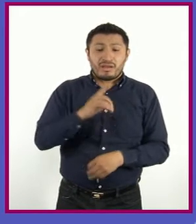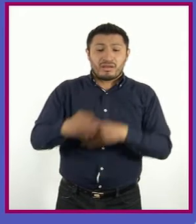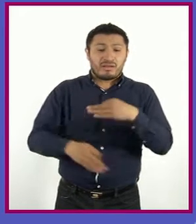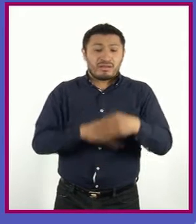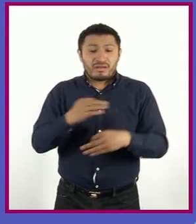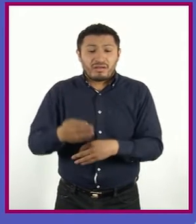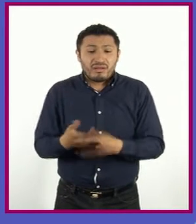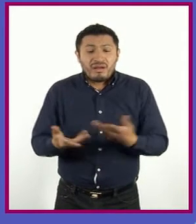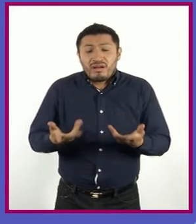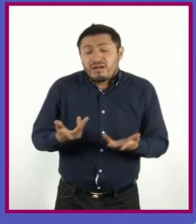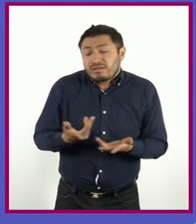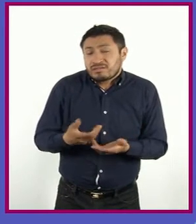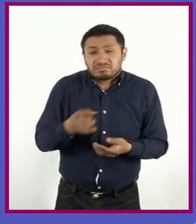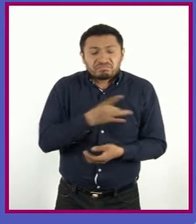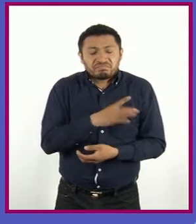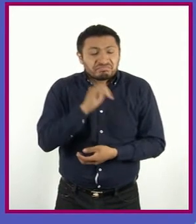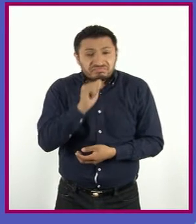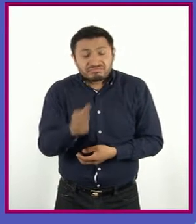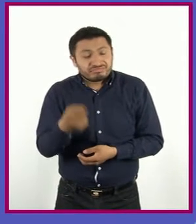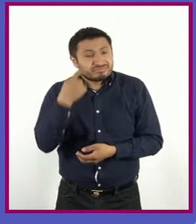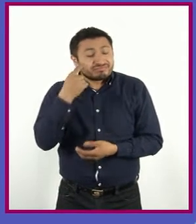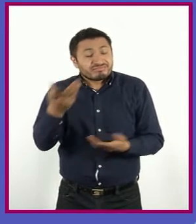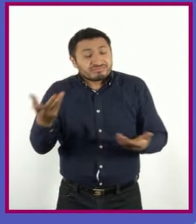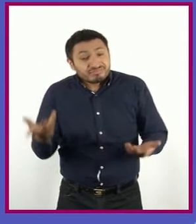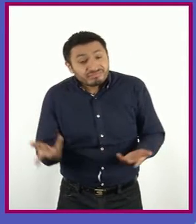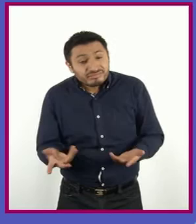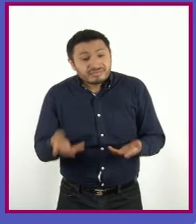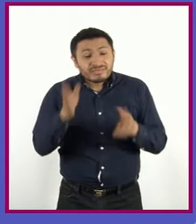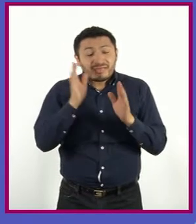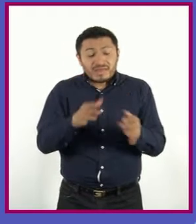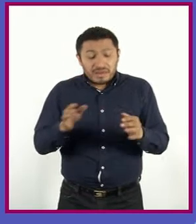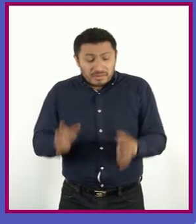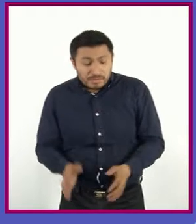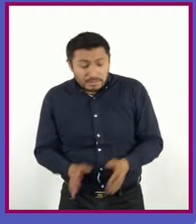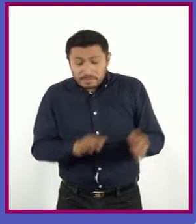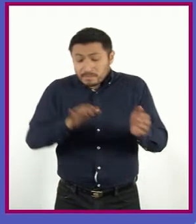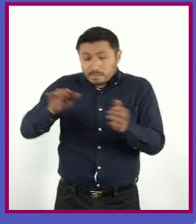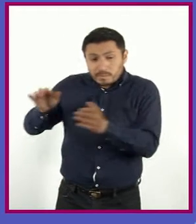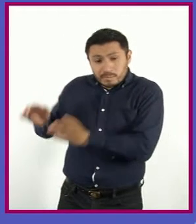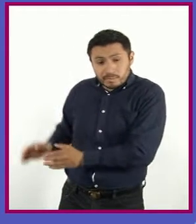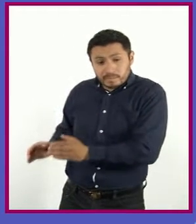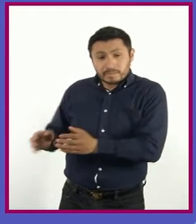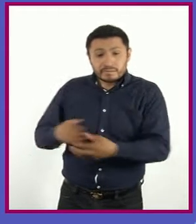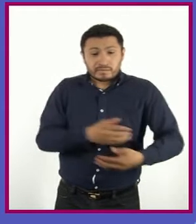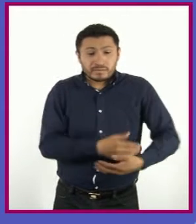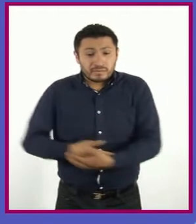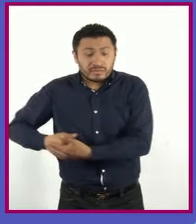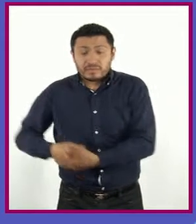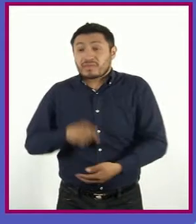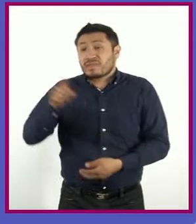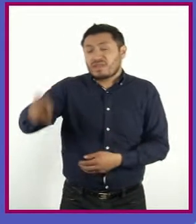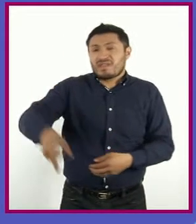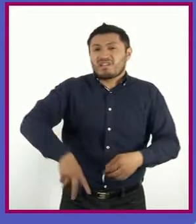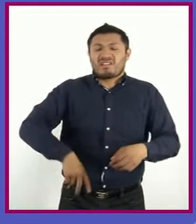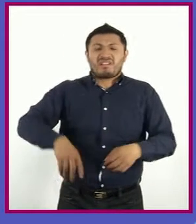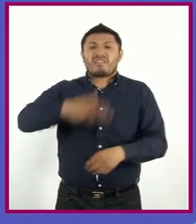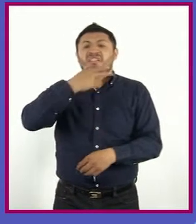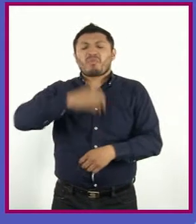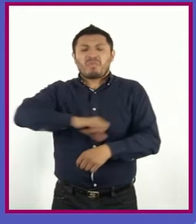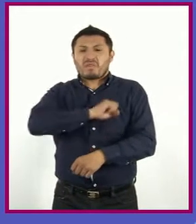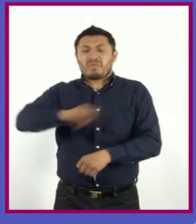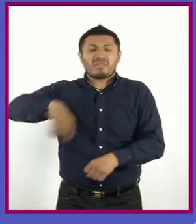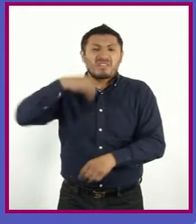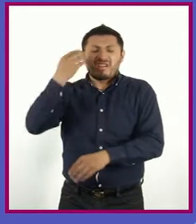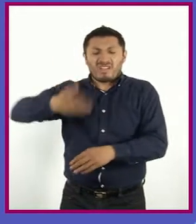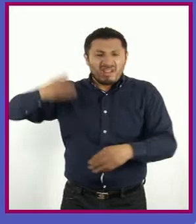miedo. Mira, ya he hecho a un lado a uno de mis hijos. Y ese carnicero cojo quería matarlo y